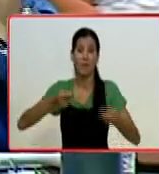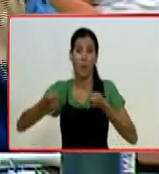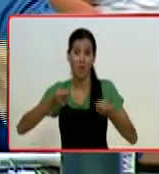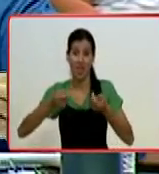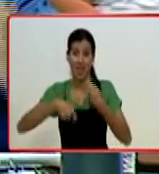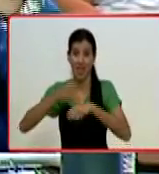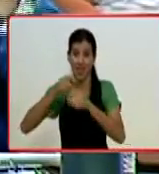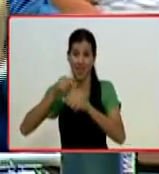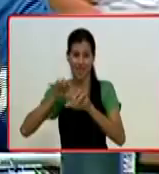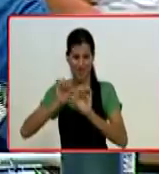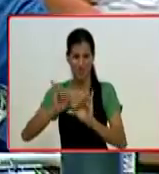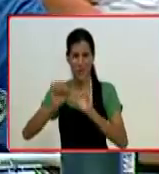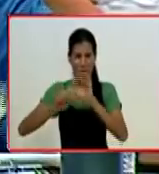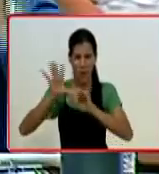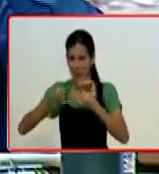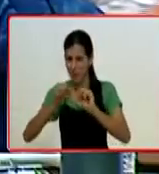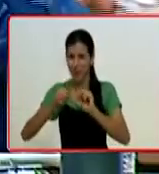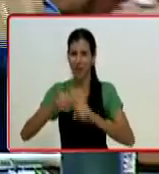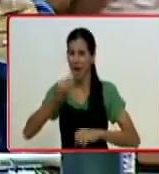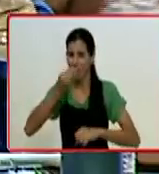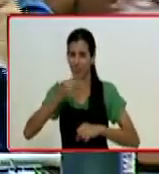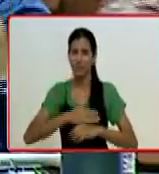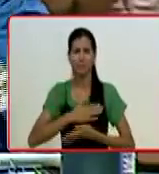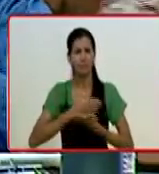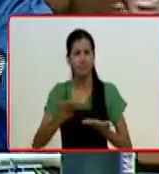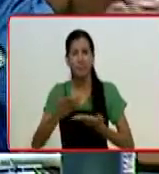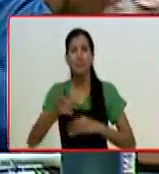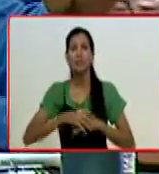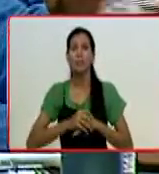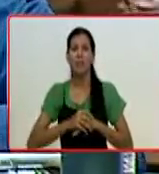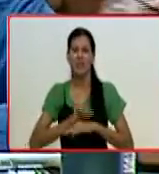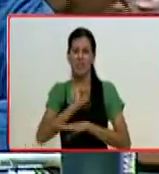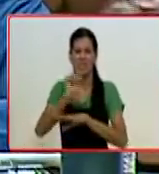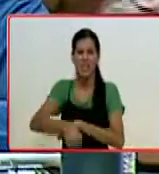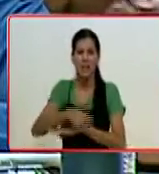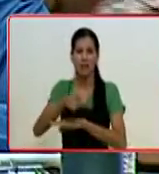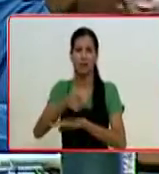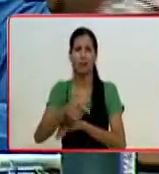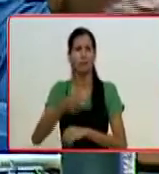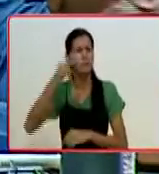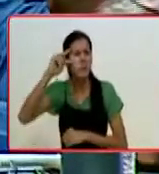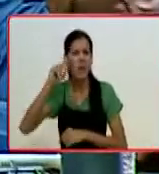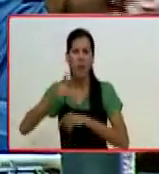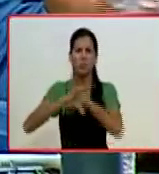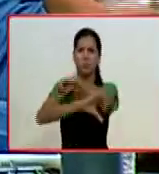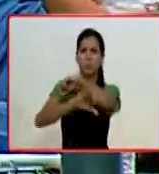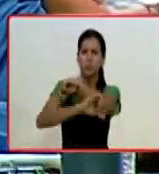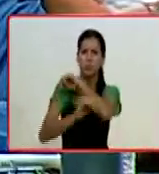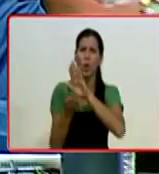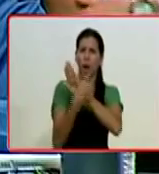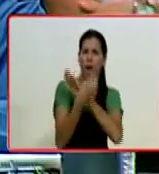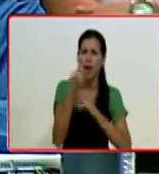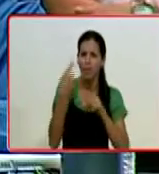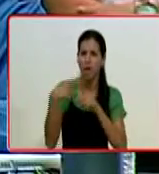de Pedemercal para vencer la guerra económica de los pelucones.